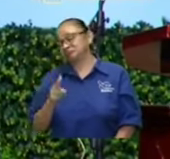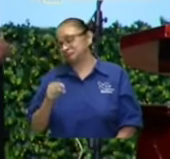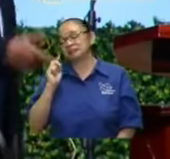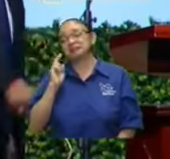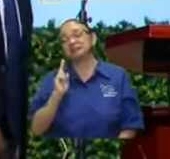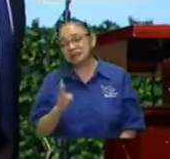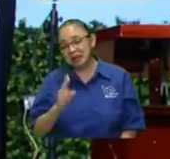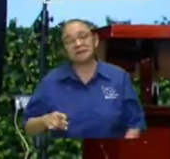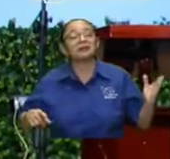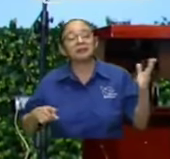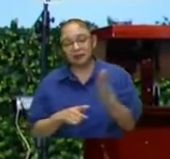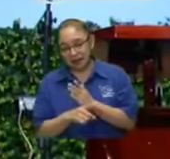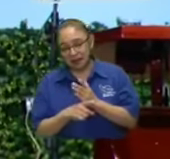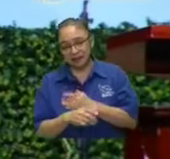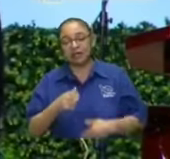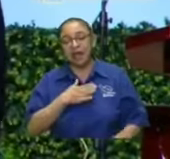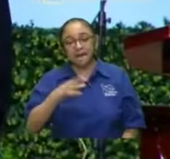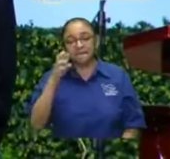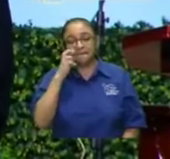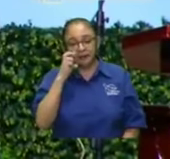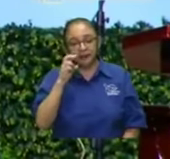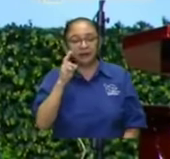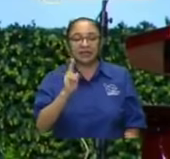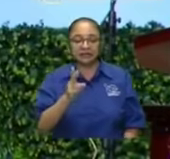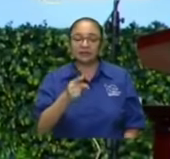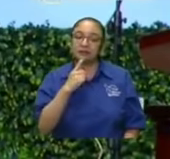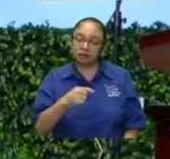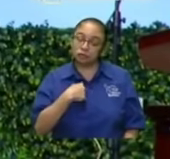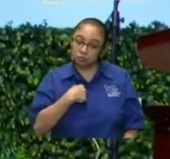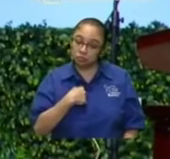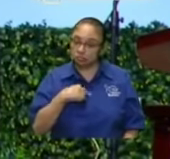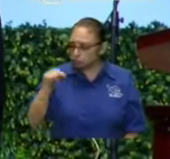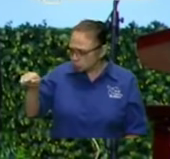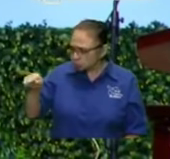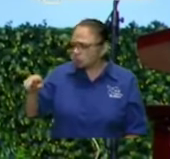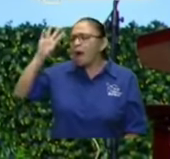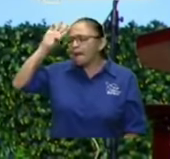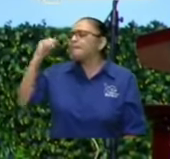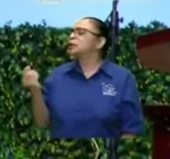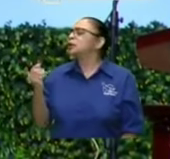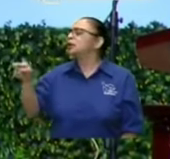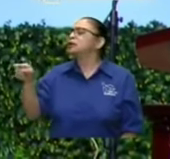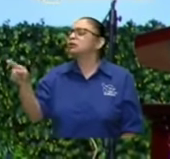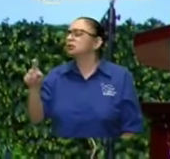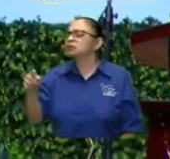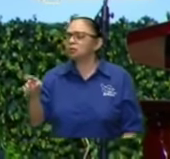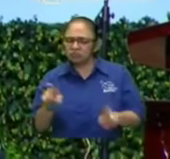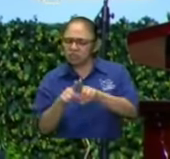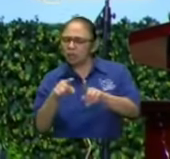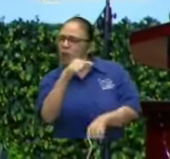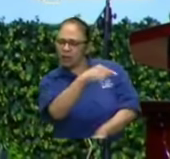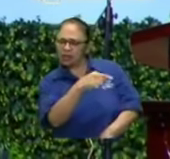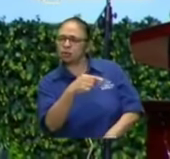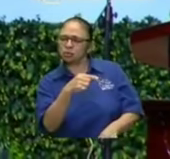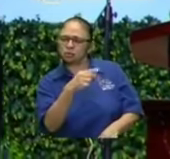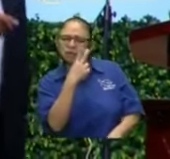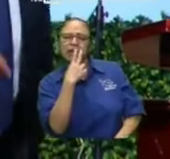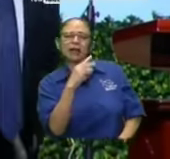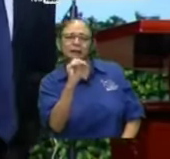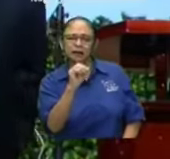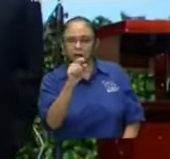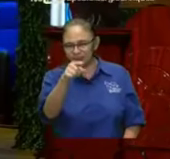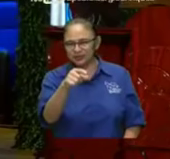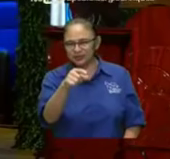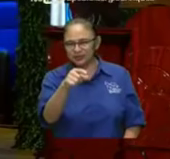papá siempre me decía: ¿por qué no sos como tu hermano? Porque eso le cae mal a la gente, ¿va? ¿Por qué no somos como? ¿A usted le cae mal